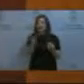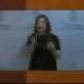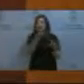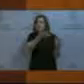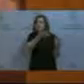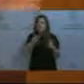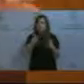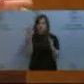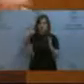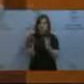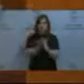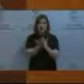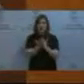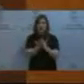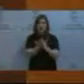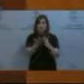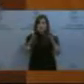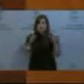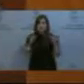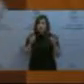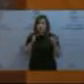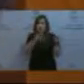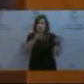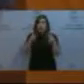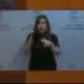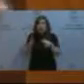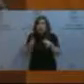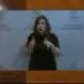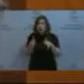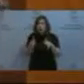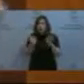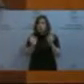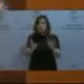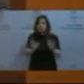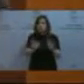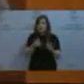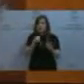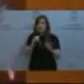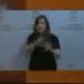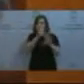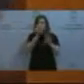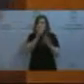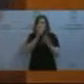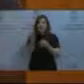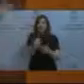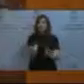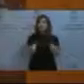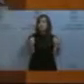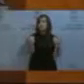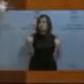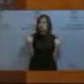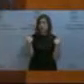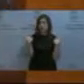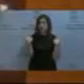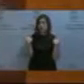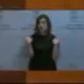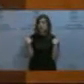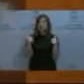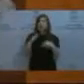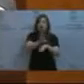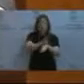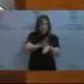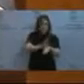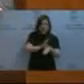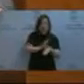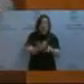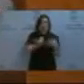pero diga la verdad, es una estimación parcial, pero concluye claramente que la responsabilidad es de esa consejería y de este